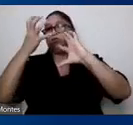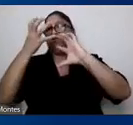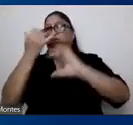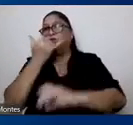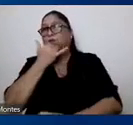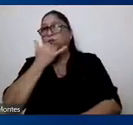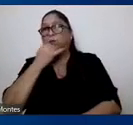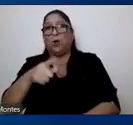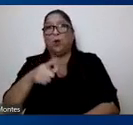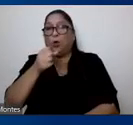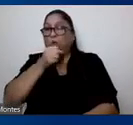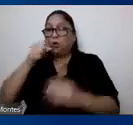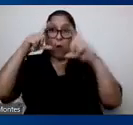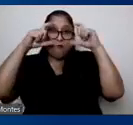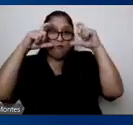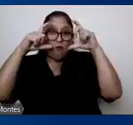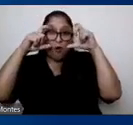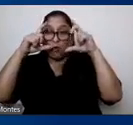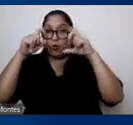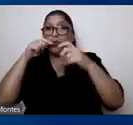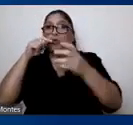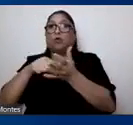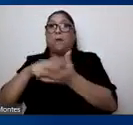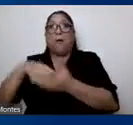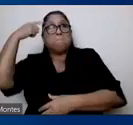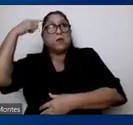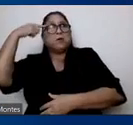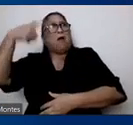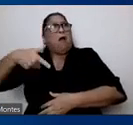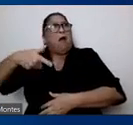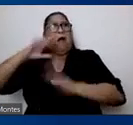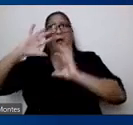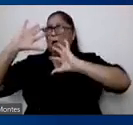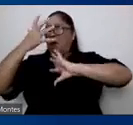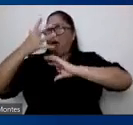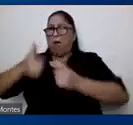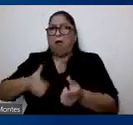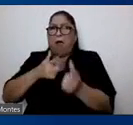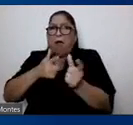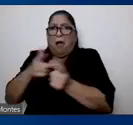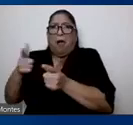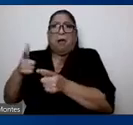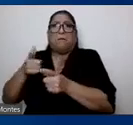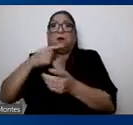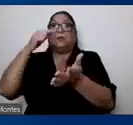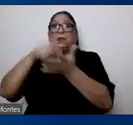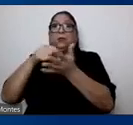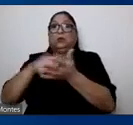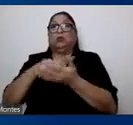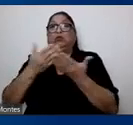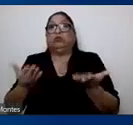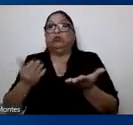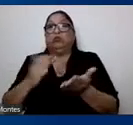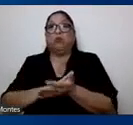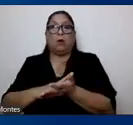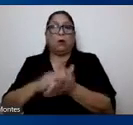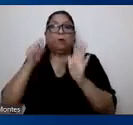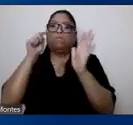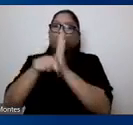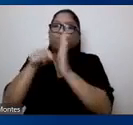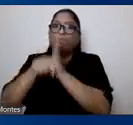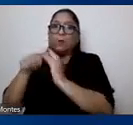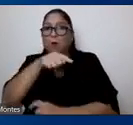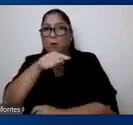elementos y sus cámaras fotográficas con armas, los confunden como senderistas y son pues victimados por